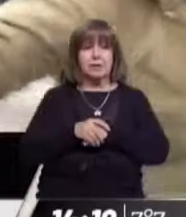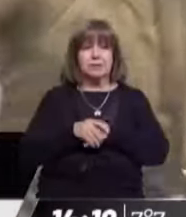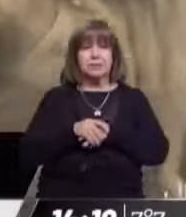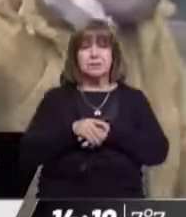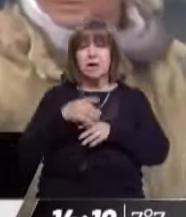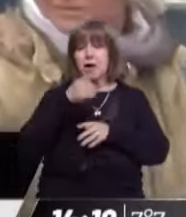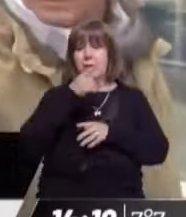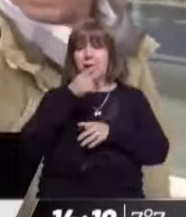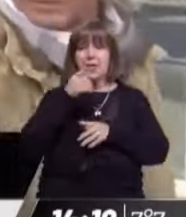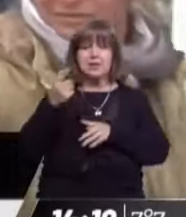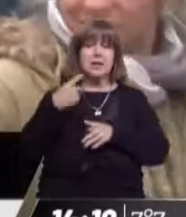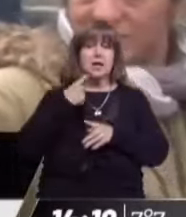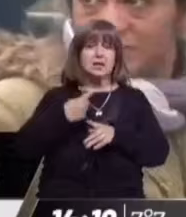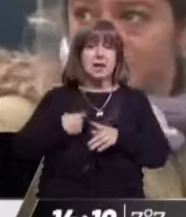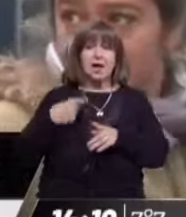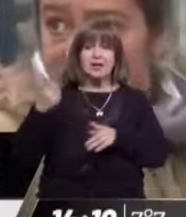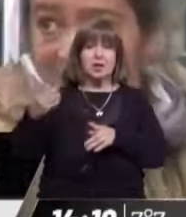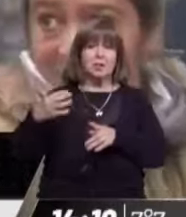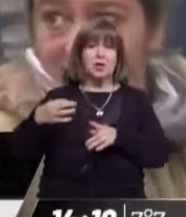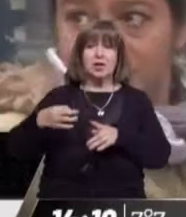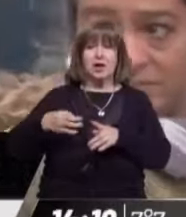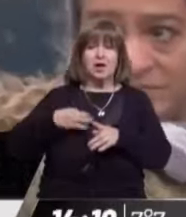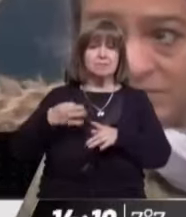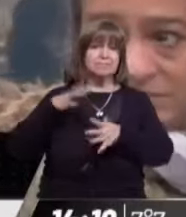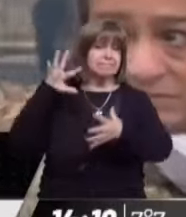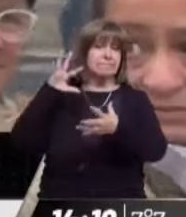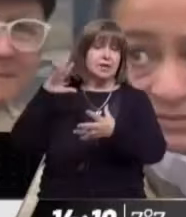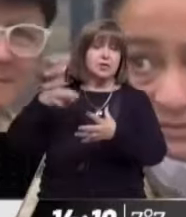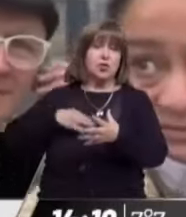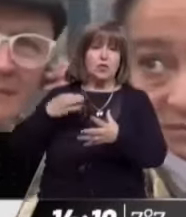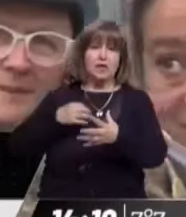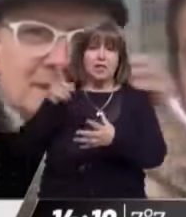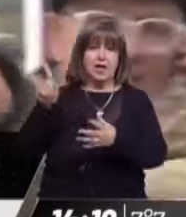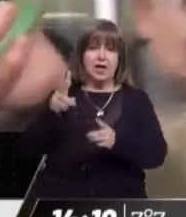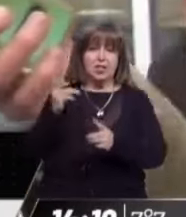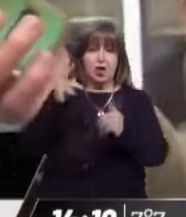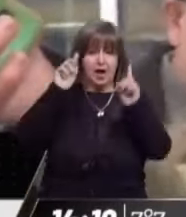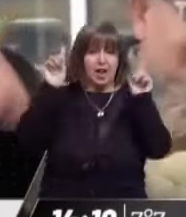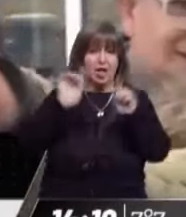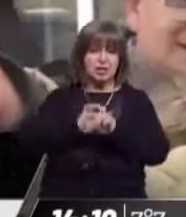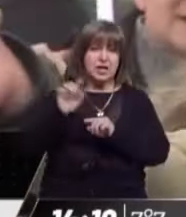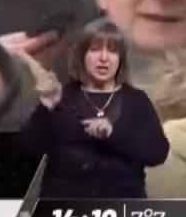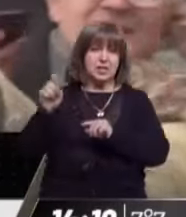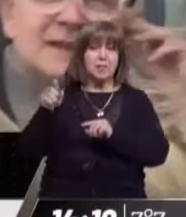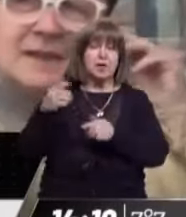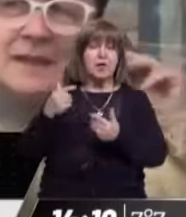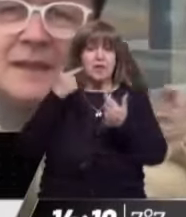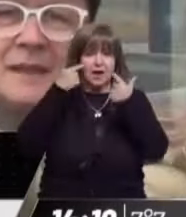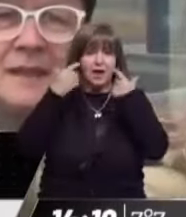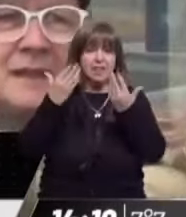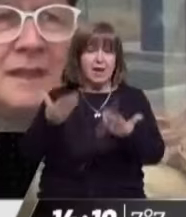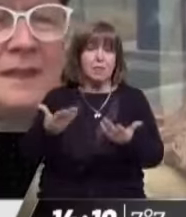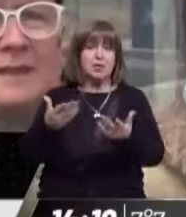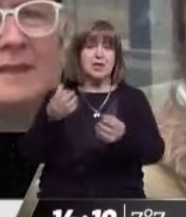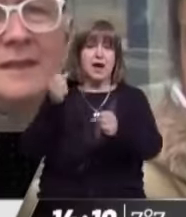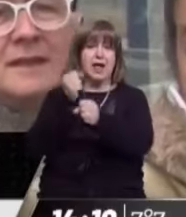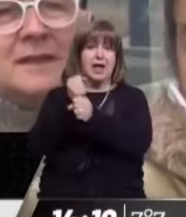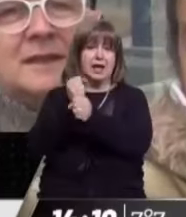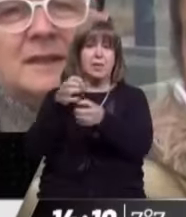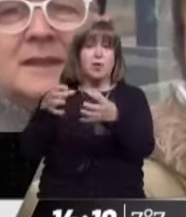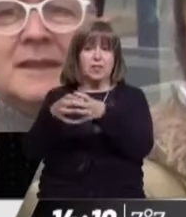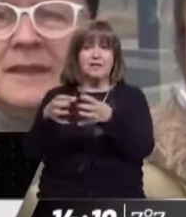Este avasallamiento a sus vidas privadas porque son absolutamente inocentes. Pero ellos están demostrando con el equipo de trabajo